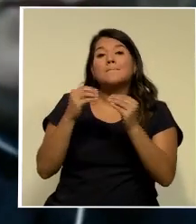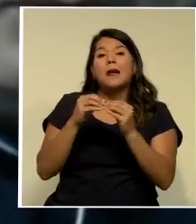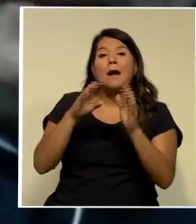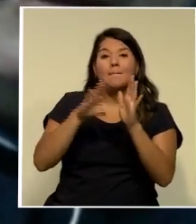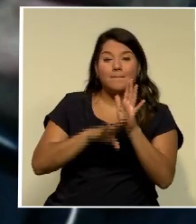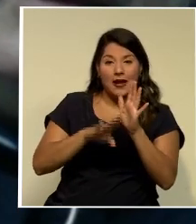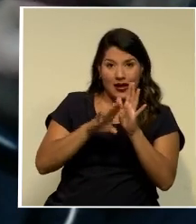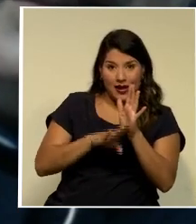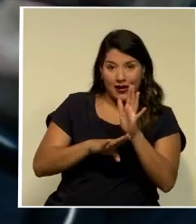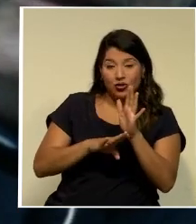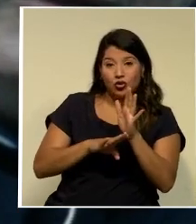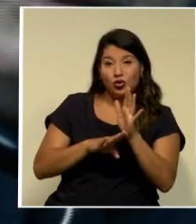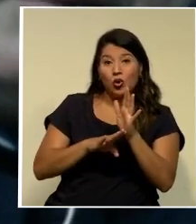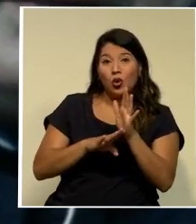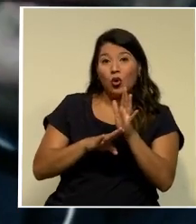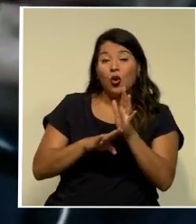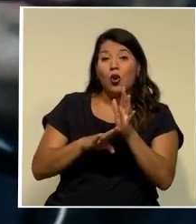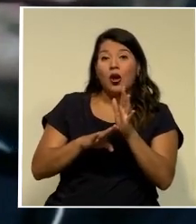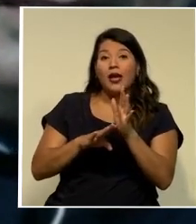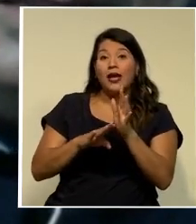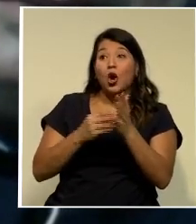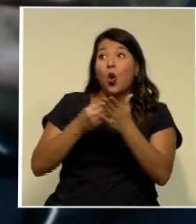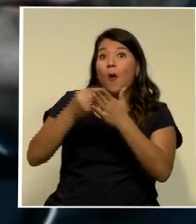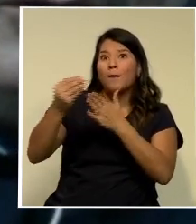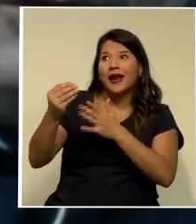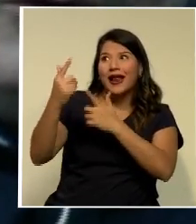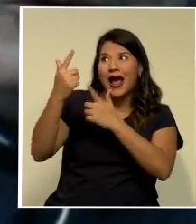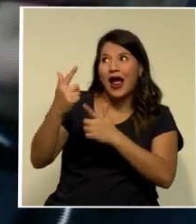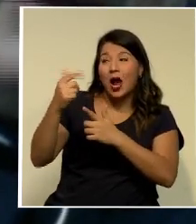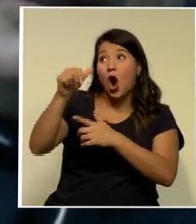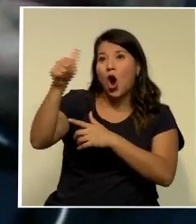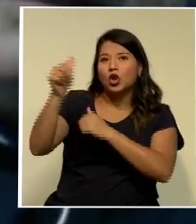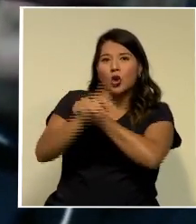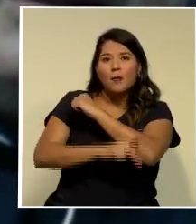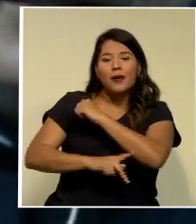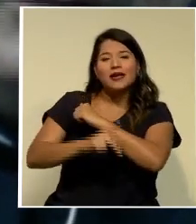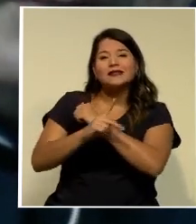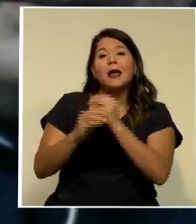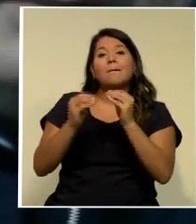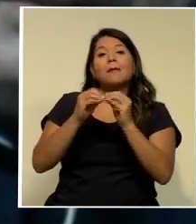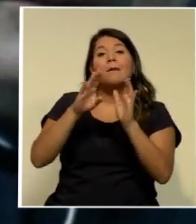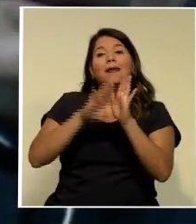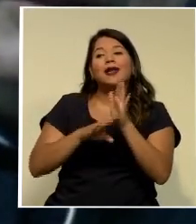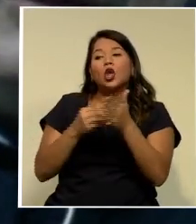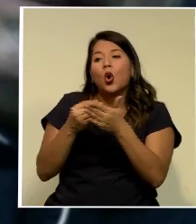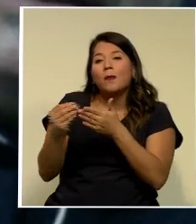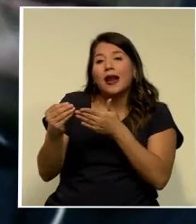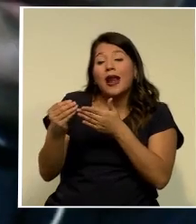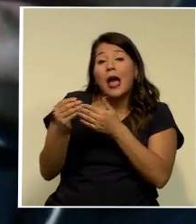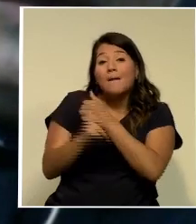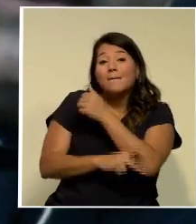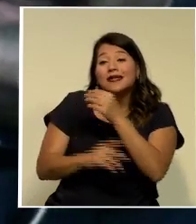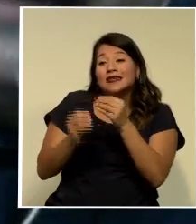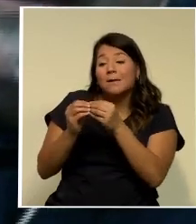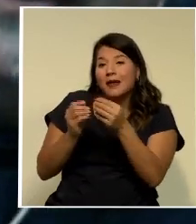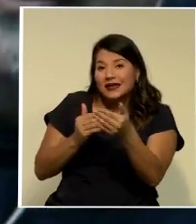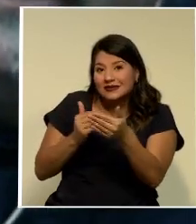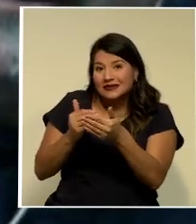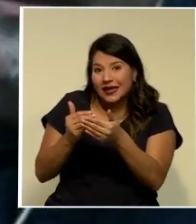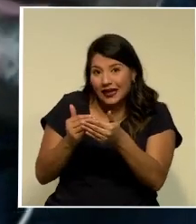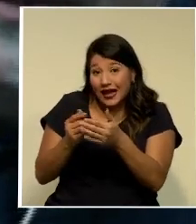traer armamento de otros países del exterior, comprarlos directamente a los países vecinos, y entonces todo lo que había quedado